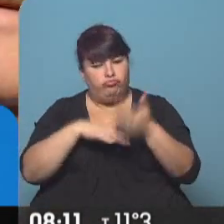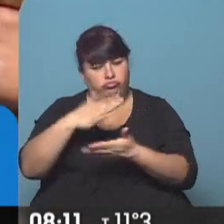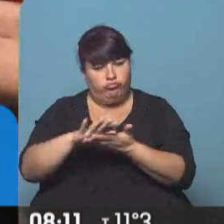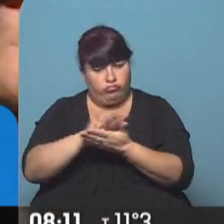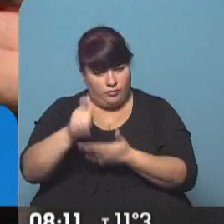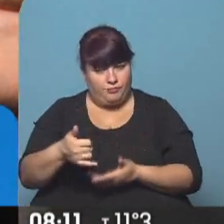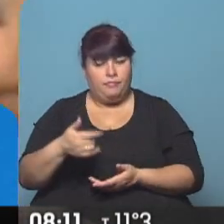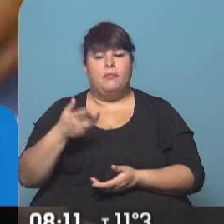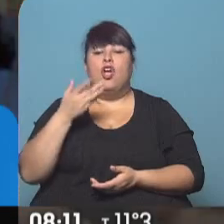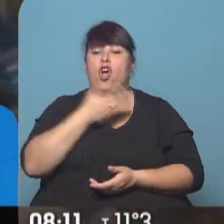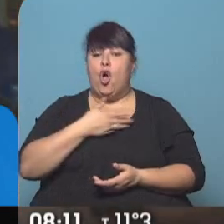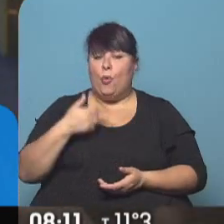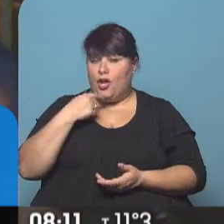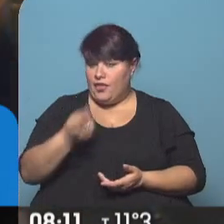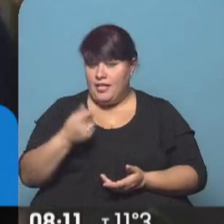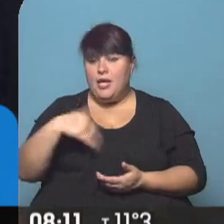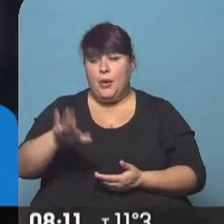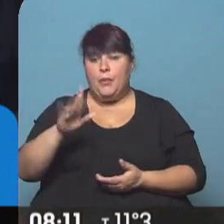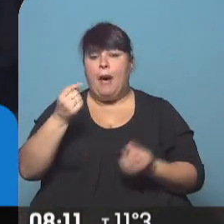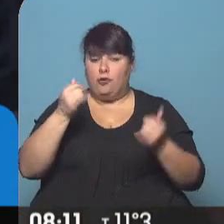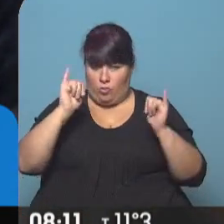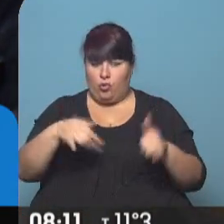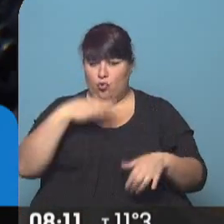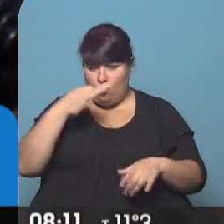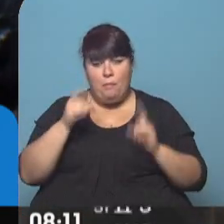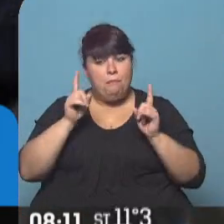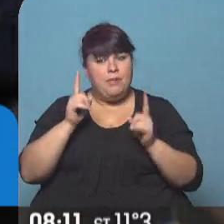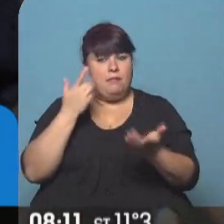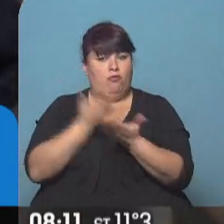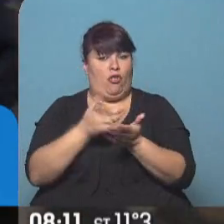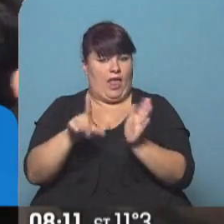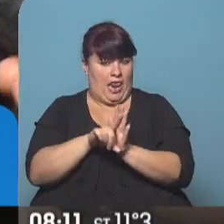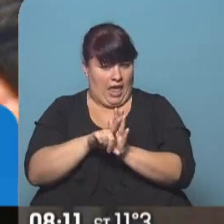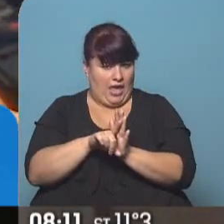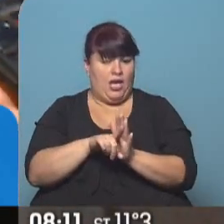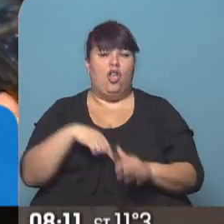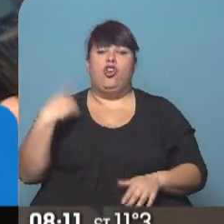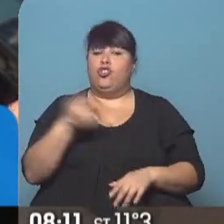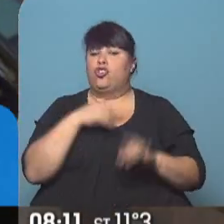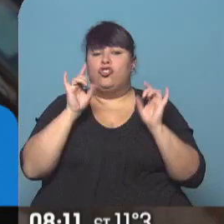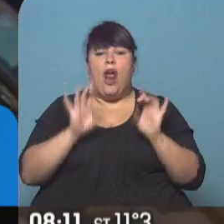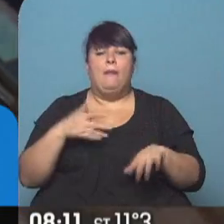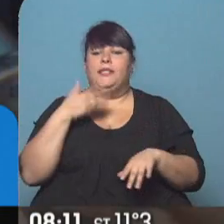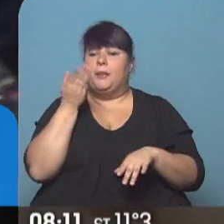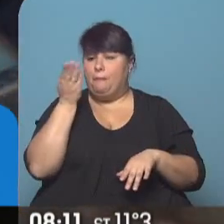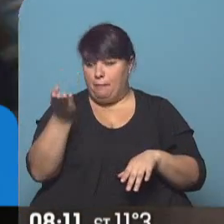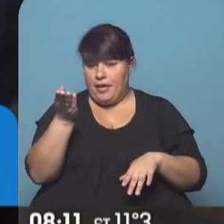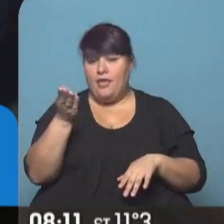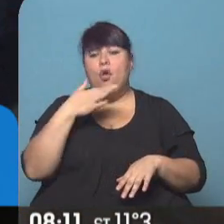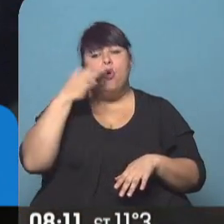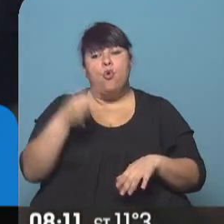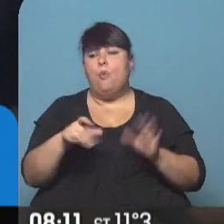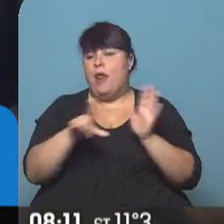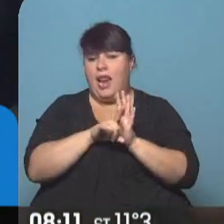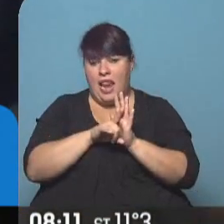El planteo del gobierno ha sido que se va a ejecutar el presupuesto tal cual lo plantea la ley. Nosotros simplemente planteamos la ejecución de una